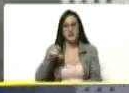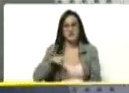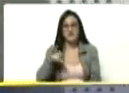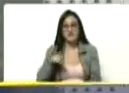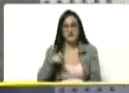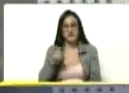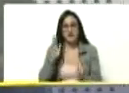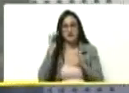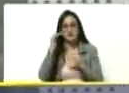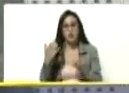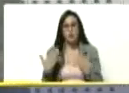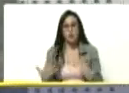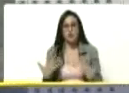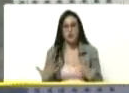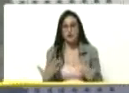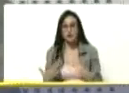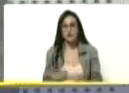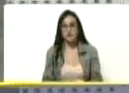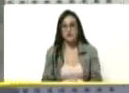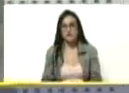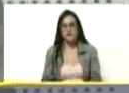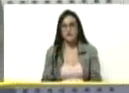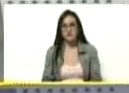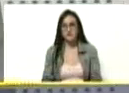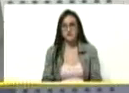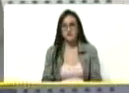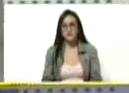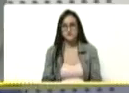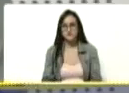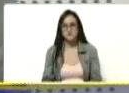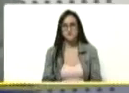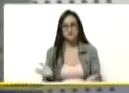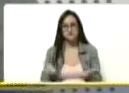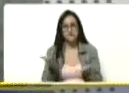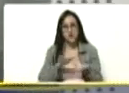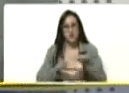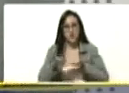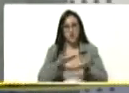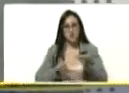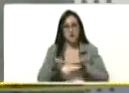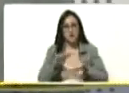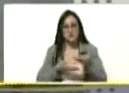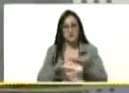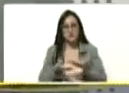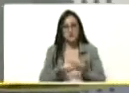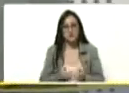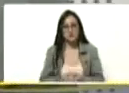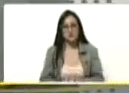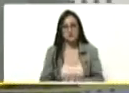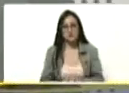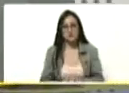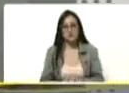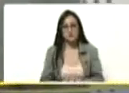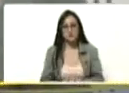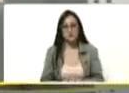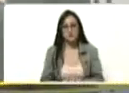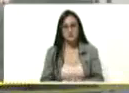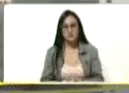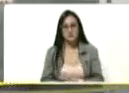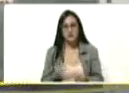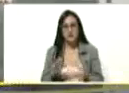una atención urgente. If we are to bolster trade, si vamos a fomentar el comercio and promote the unification of our peoples, y